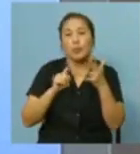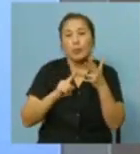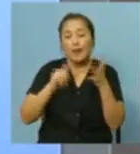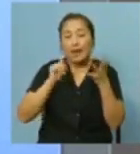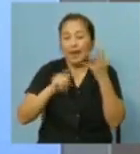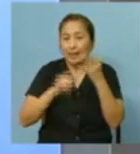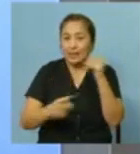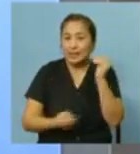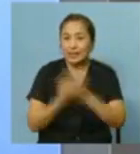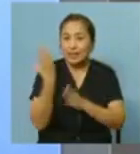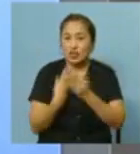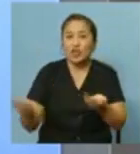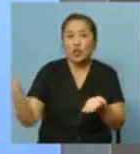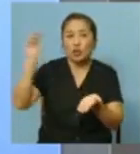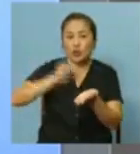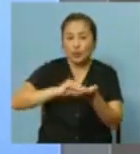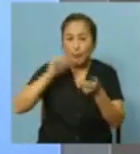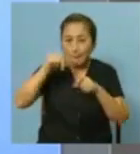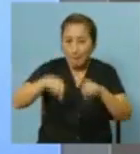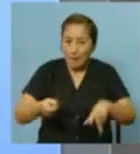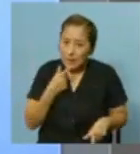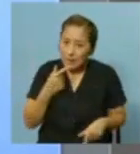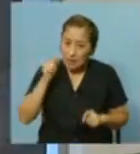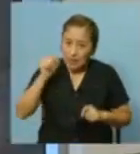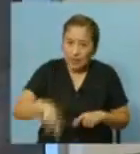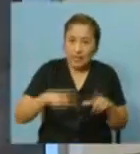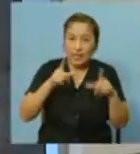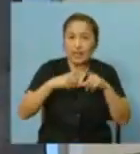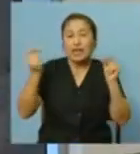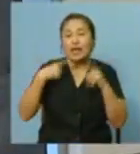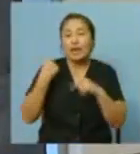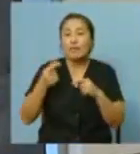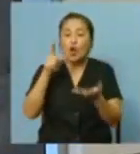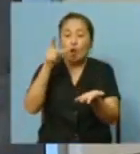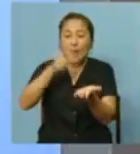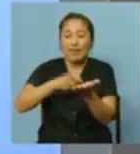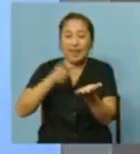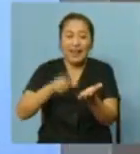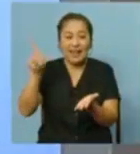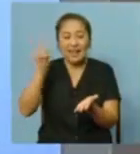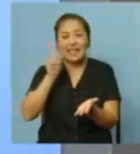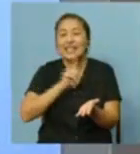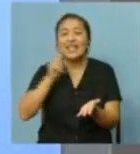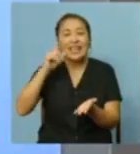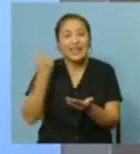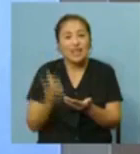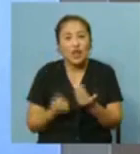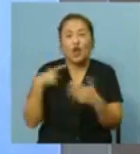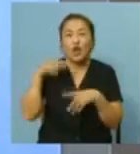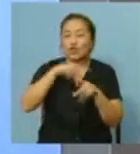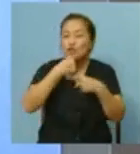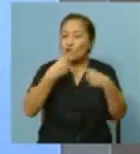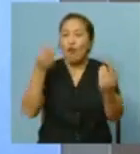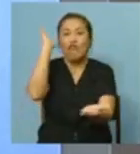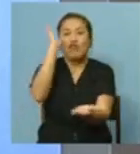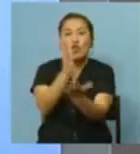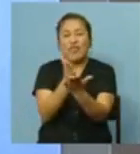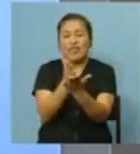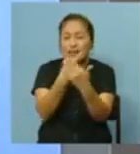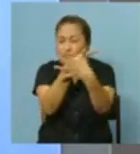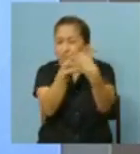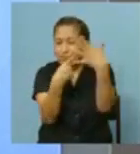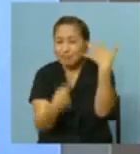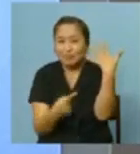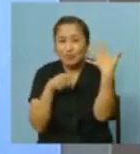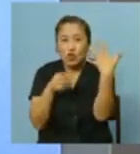generación de valor agregado por ejemplo en la planta de baterías de litio parques industriales zona franca todo